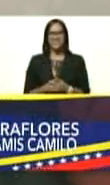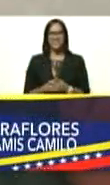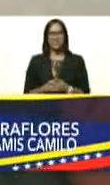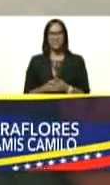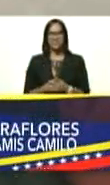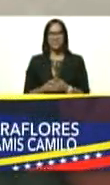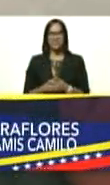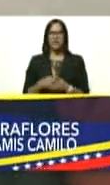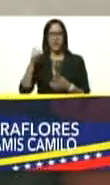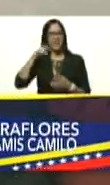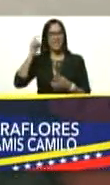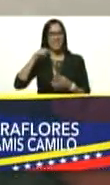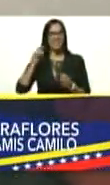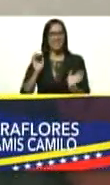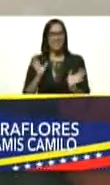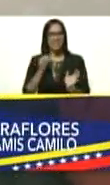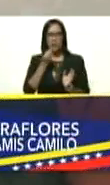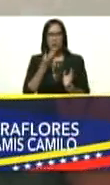Lo necesita el género.